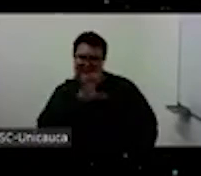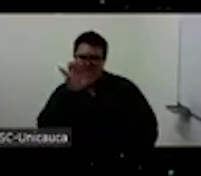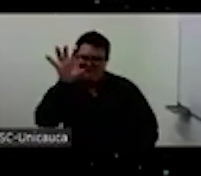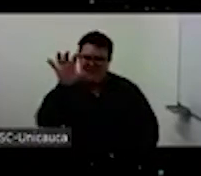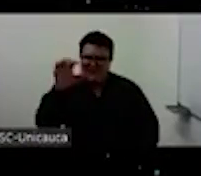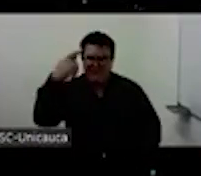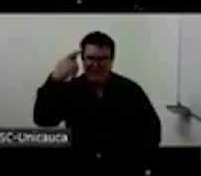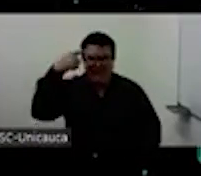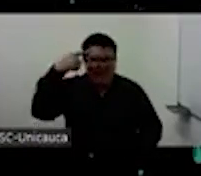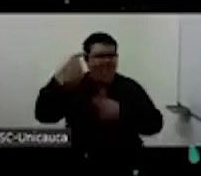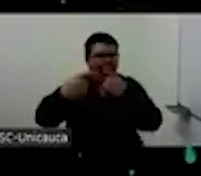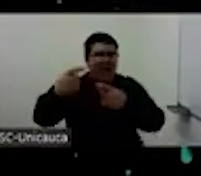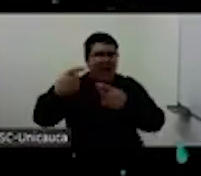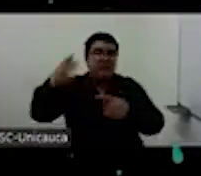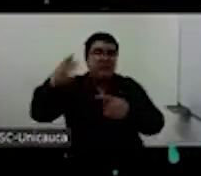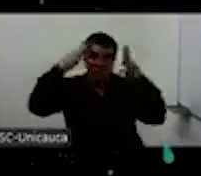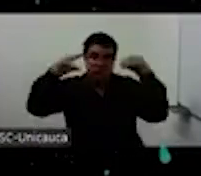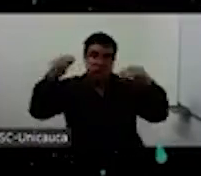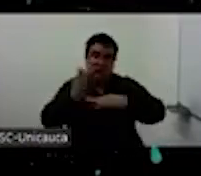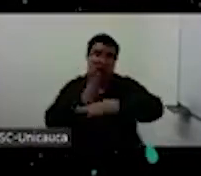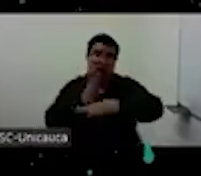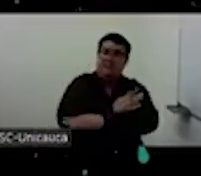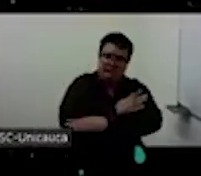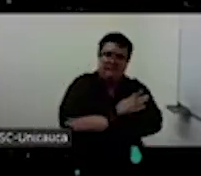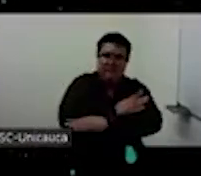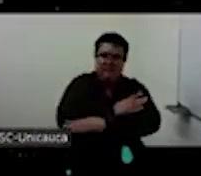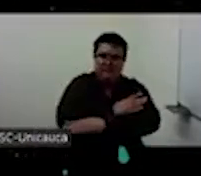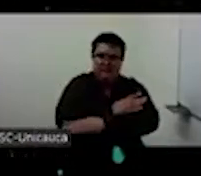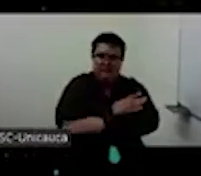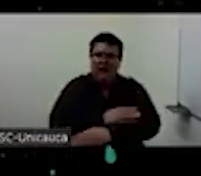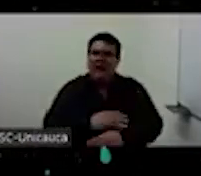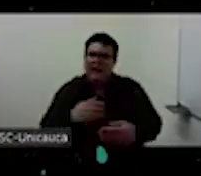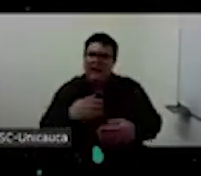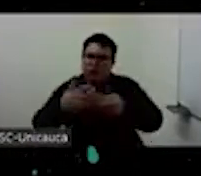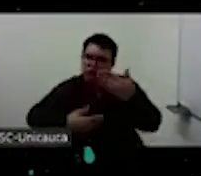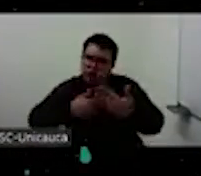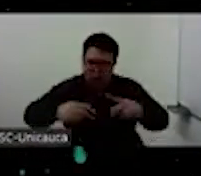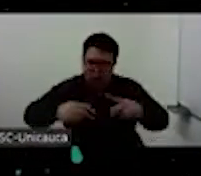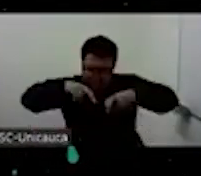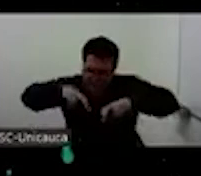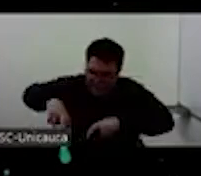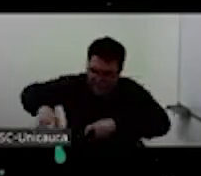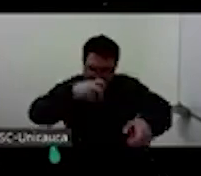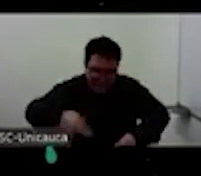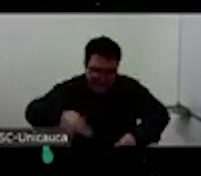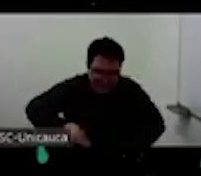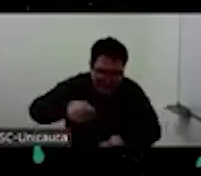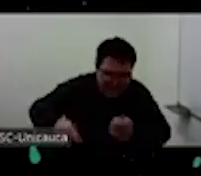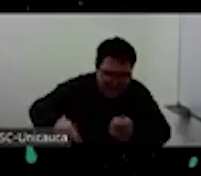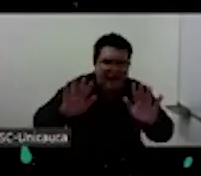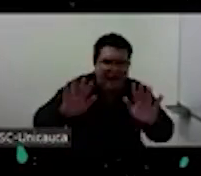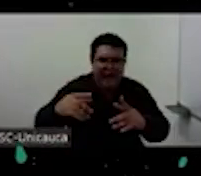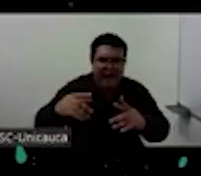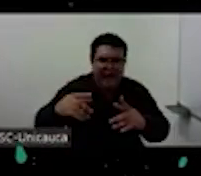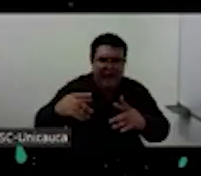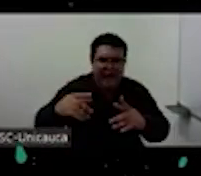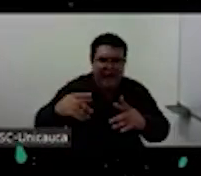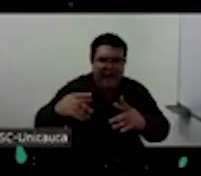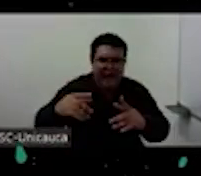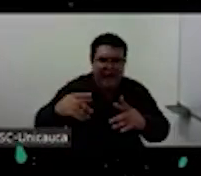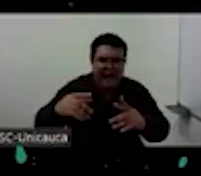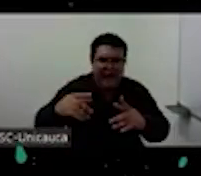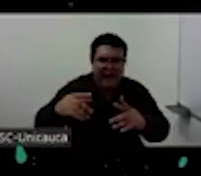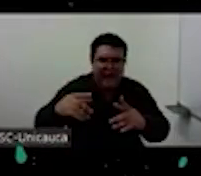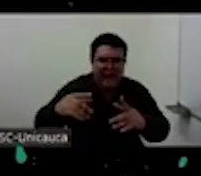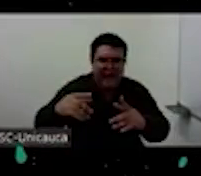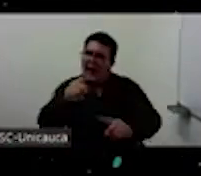épocas precolombinas, como lo demuestran algunos hallazgos arqueológicos en la zona de Angol. Estos hallazgos demuestran que